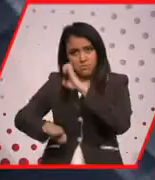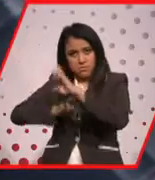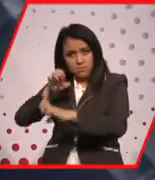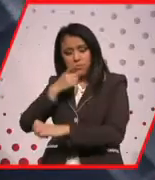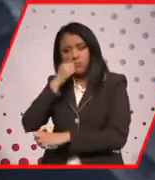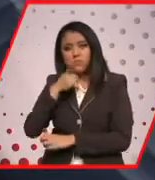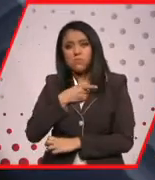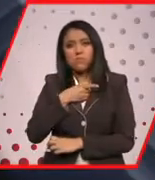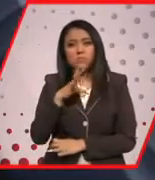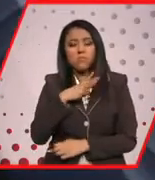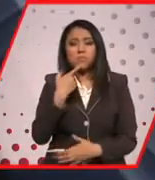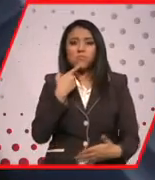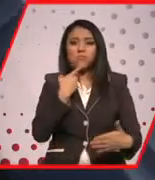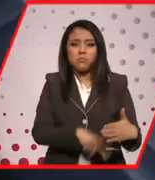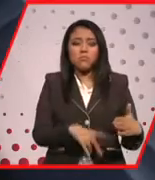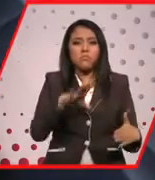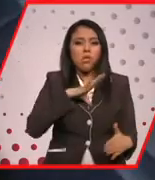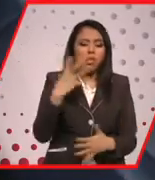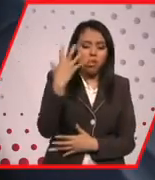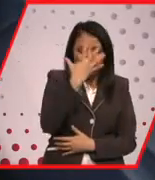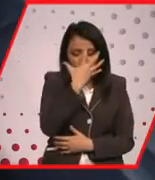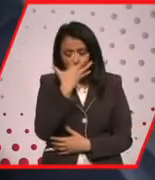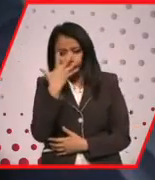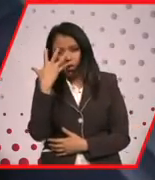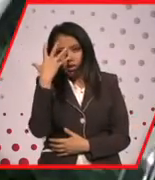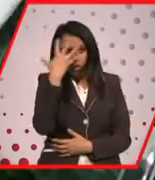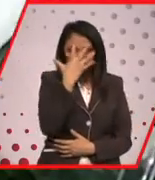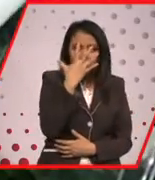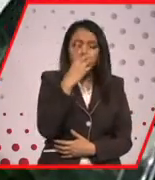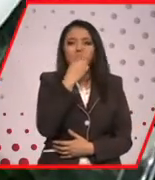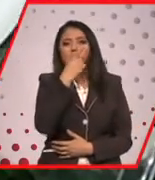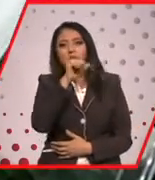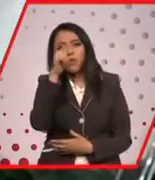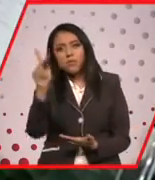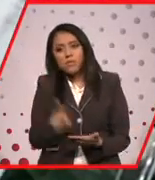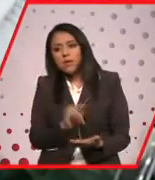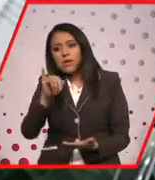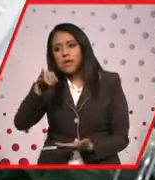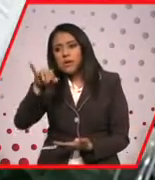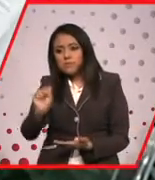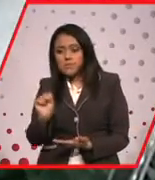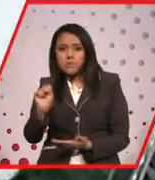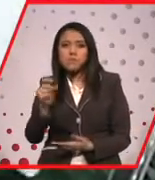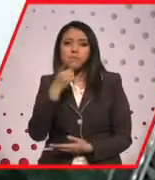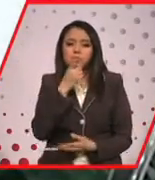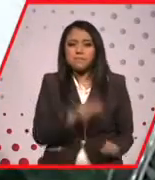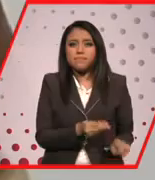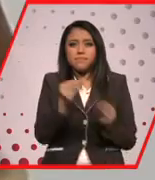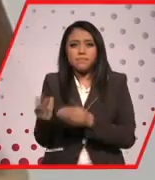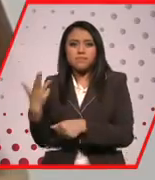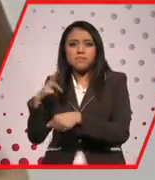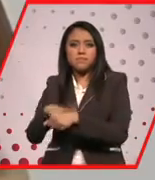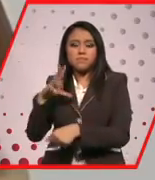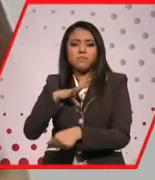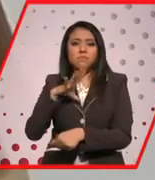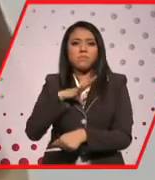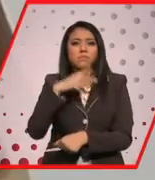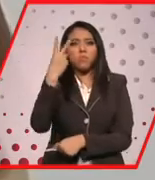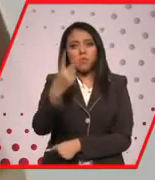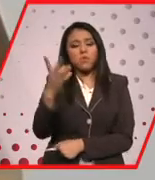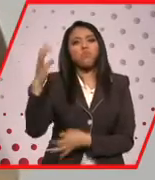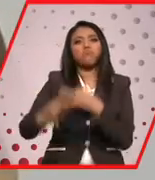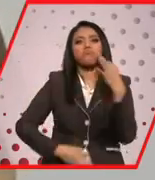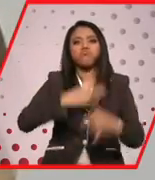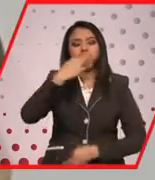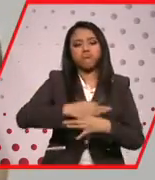imputaron el delito del estado de embriaguez. Me ingresan al Instituto Mexicano, se me abren 2 causas penales. Se